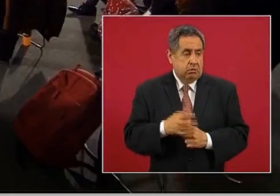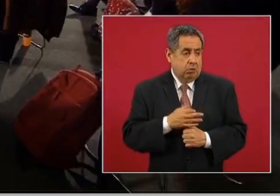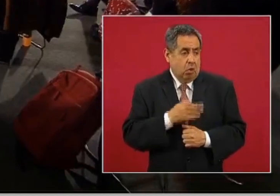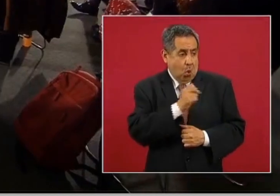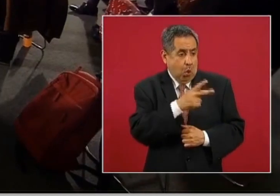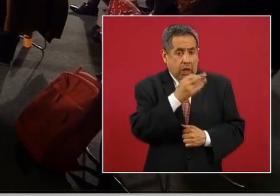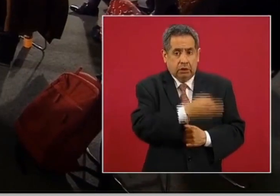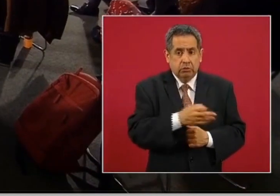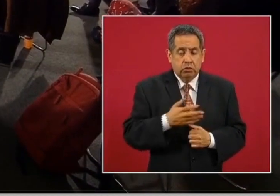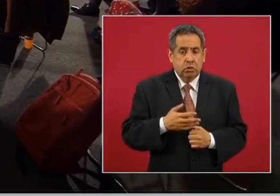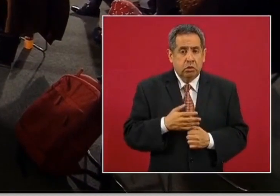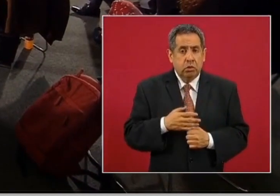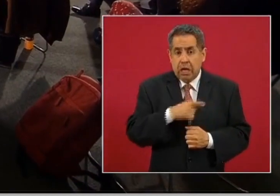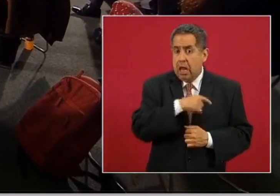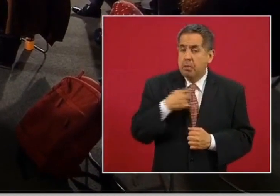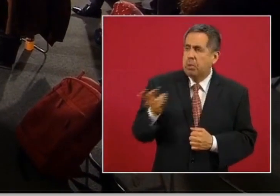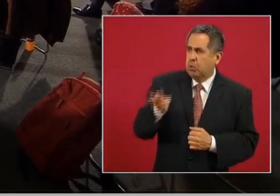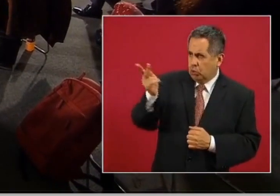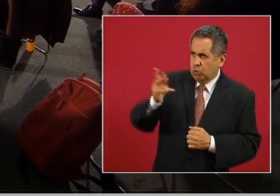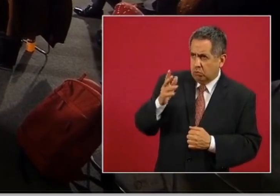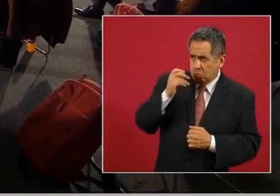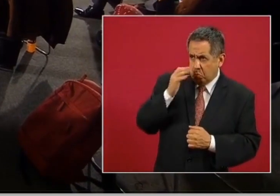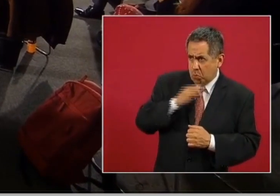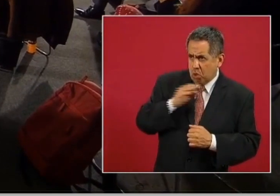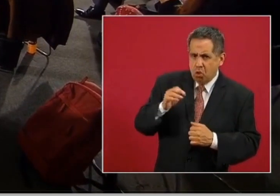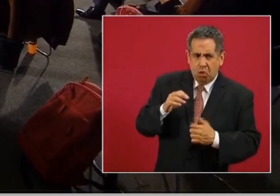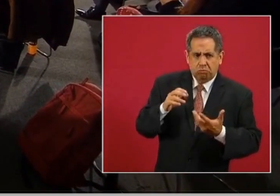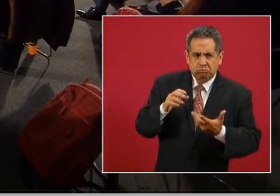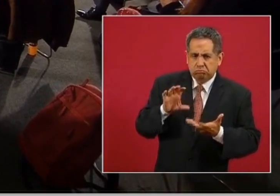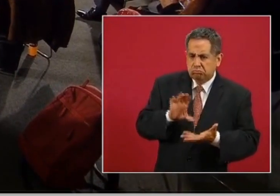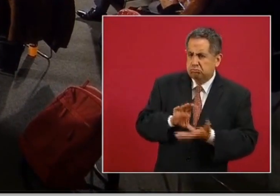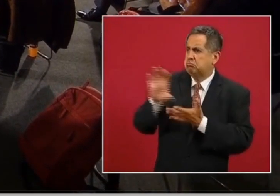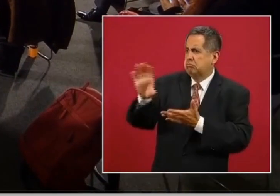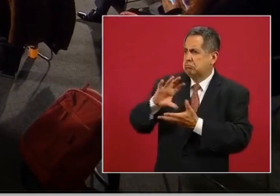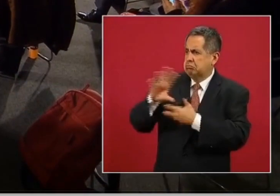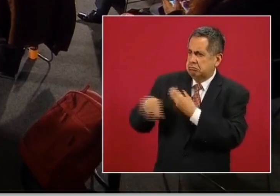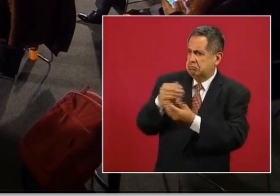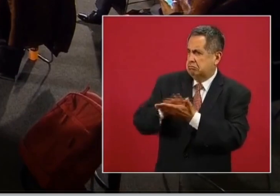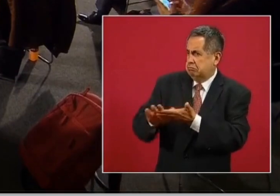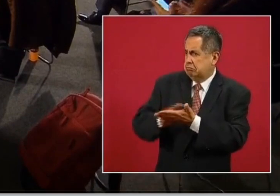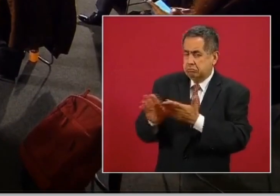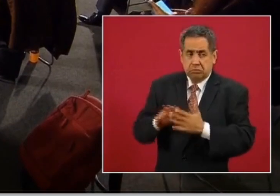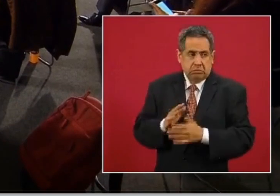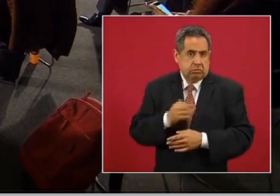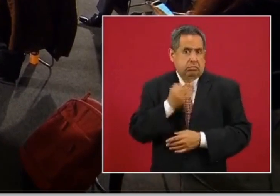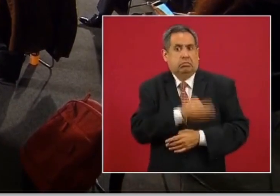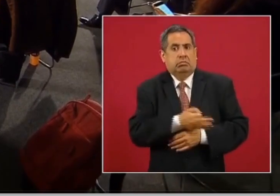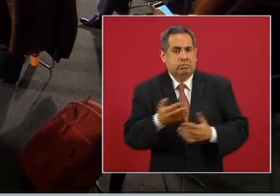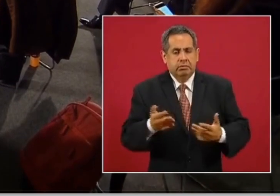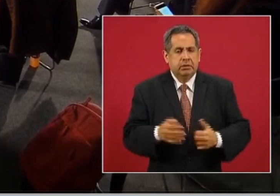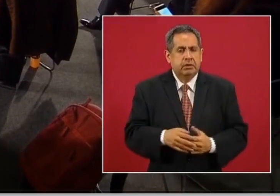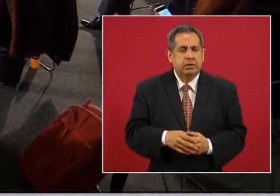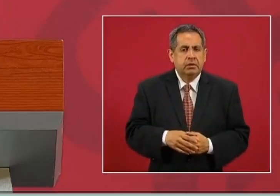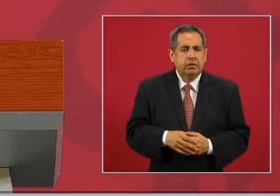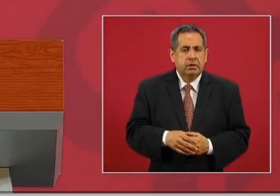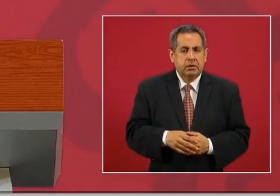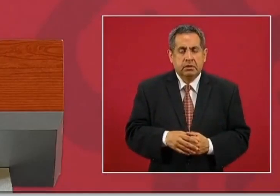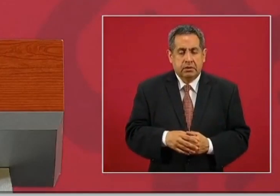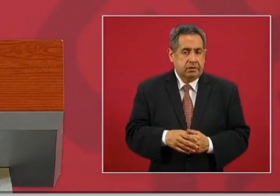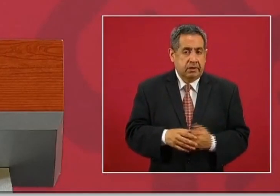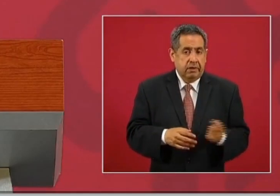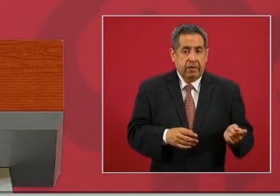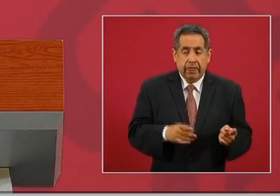que si él adquiría Altos Hornos, él iba